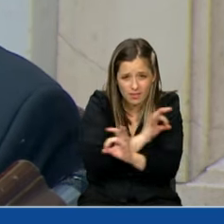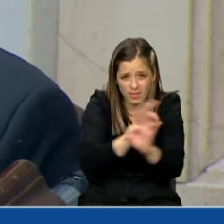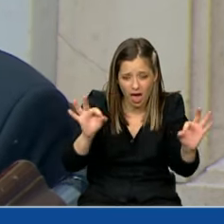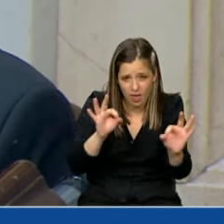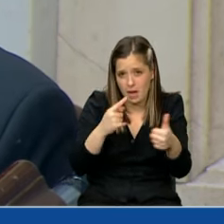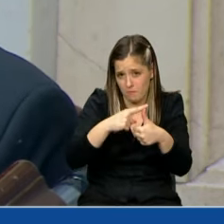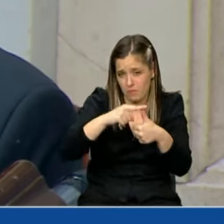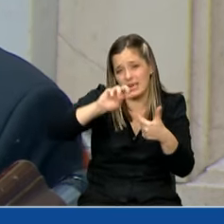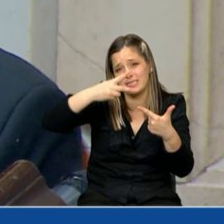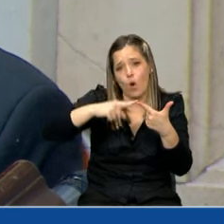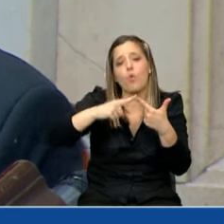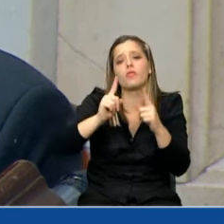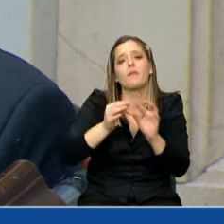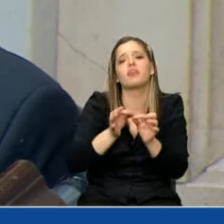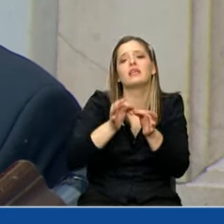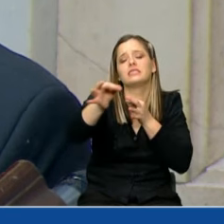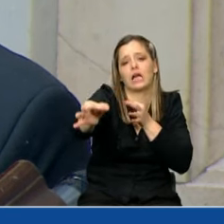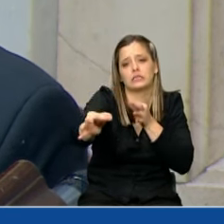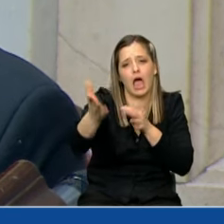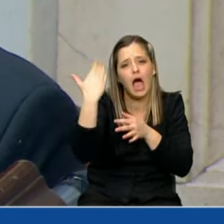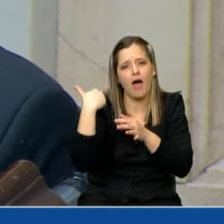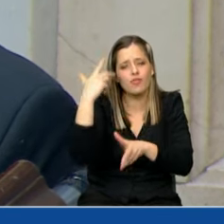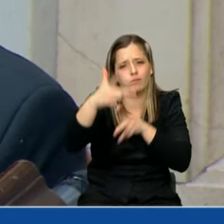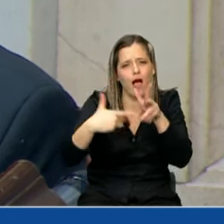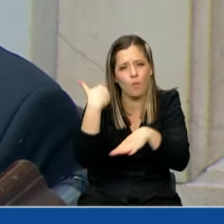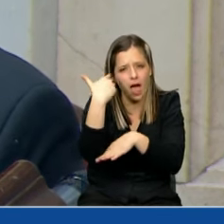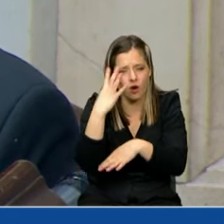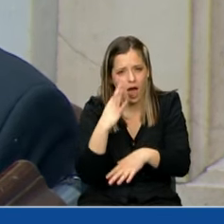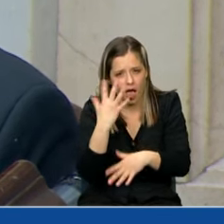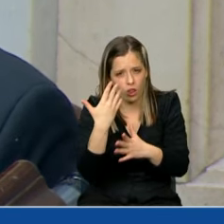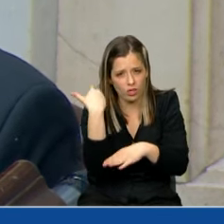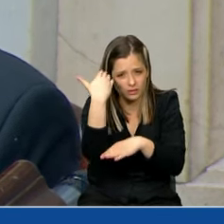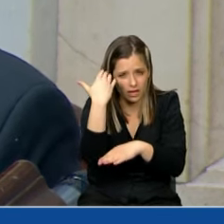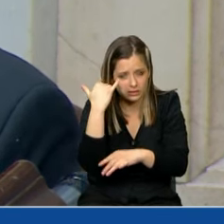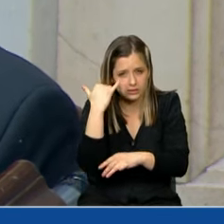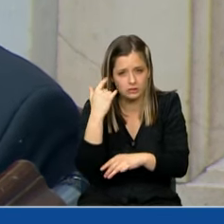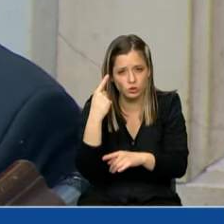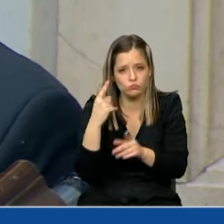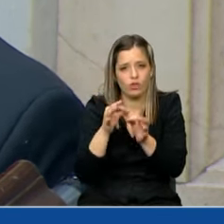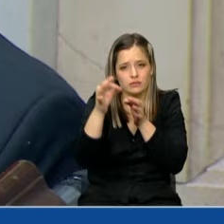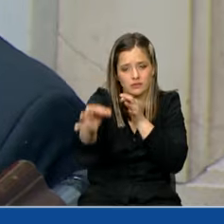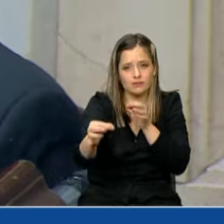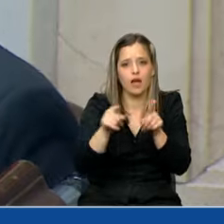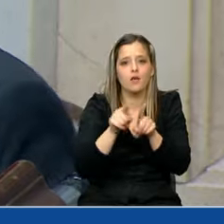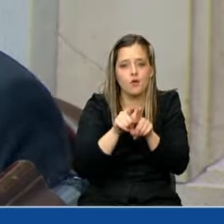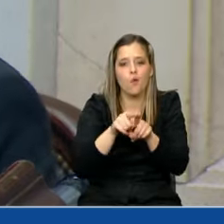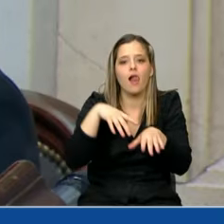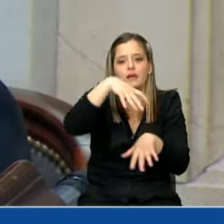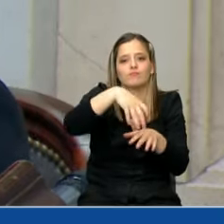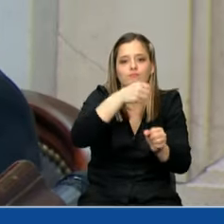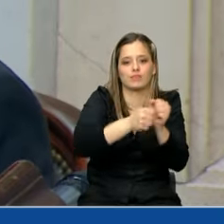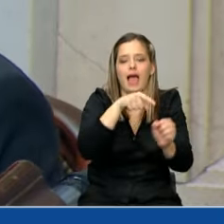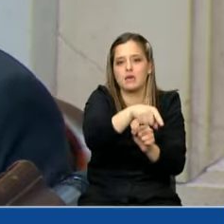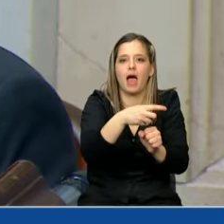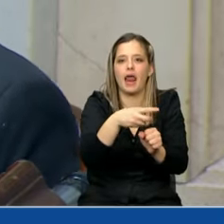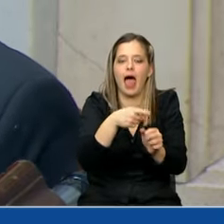tiene que ver con la distancia algo se mencionó la distancia a los centros de consumo de energía